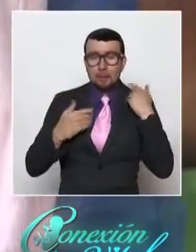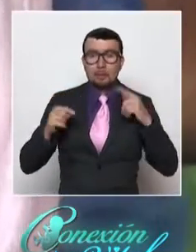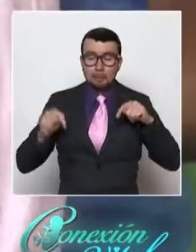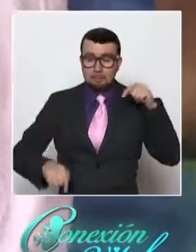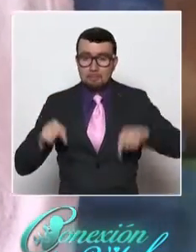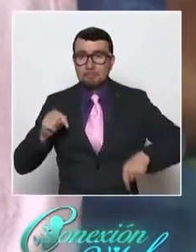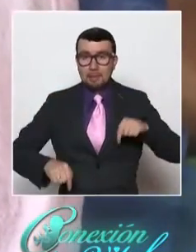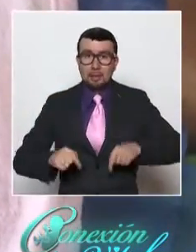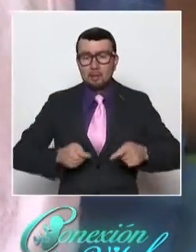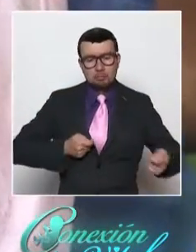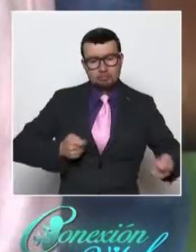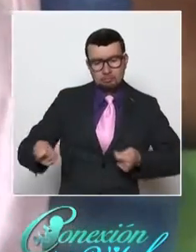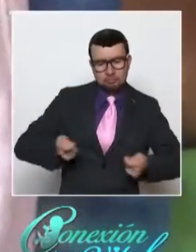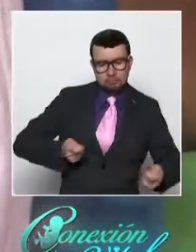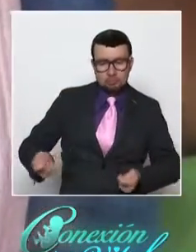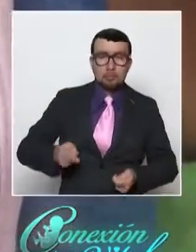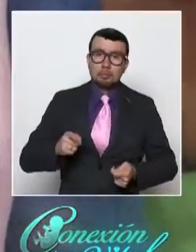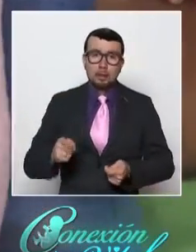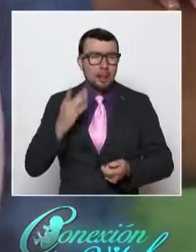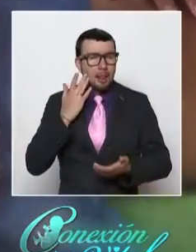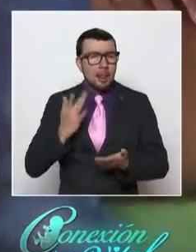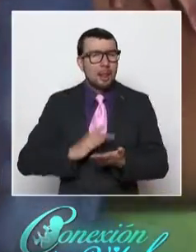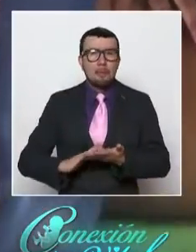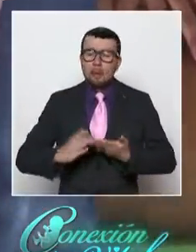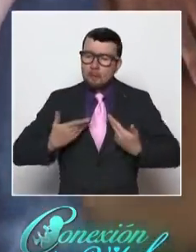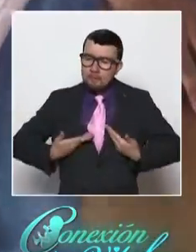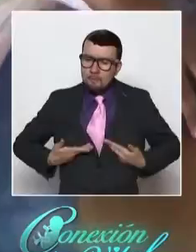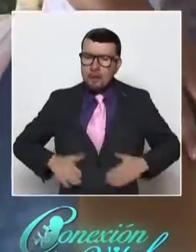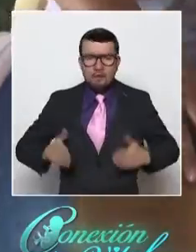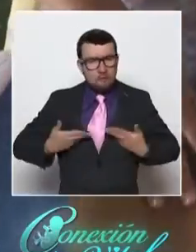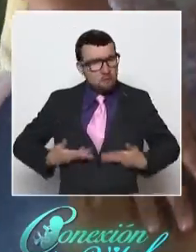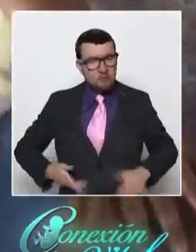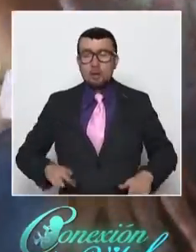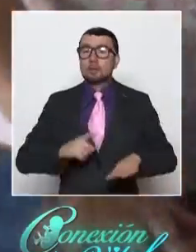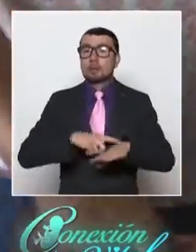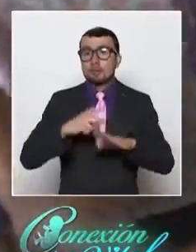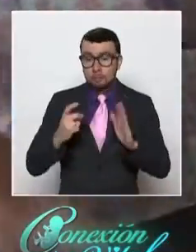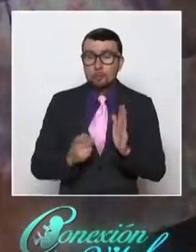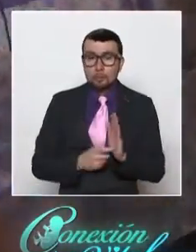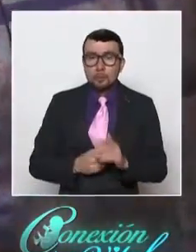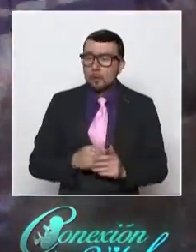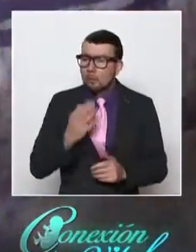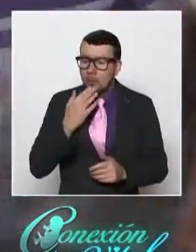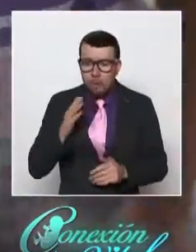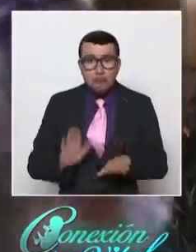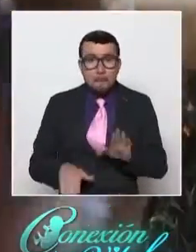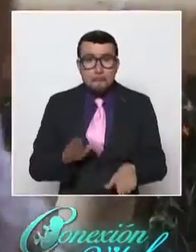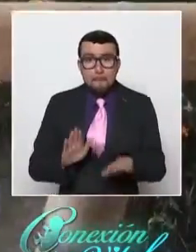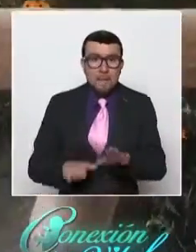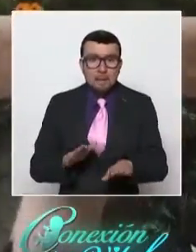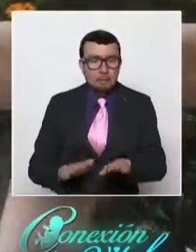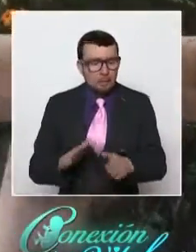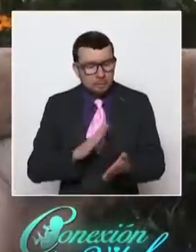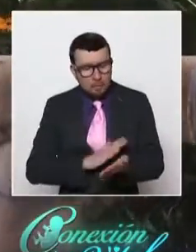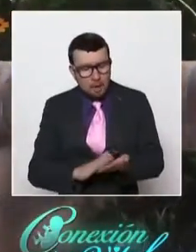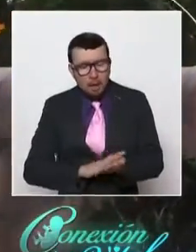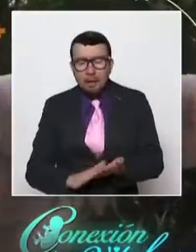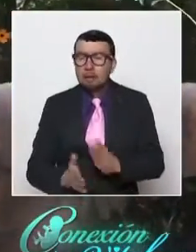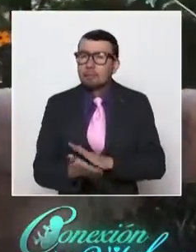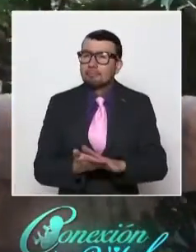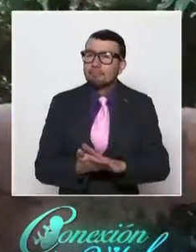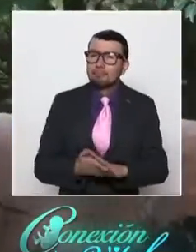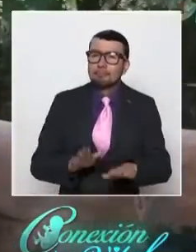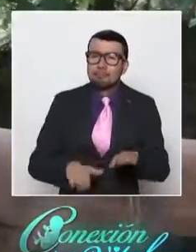y llevando asimismo a cabo un drenaje linfático de todos los miembros inferiores. En la parte de los pies trabajamos lo que es